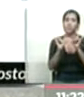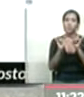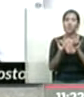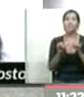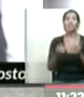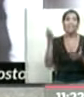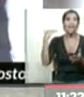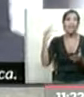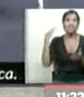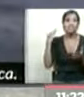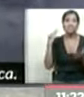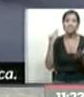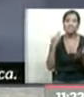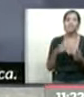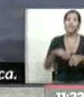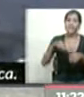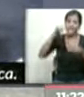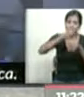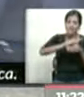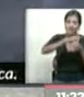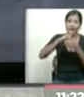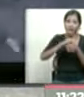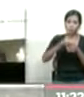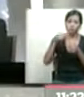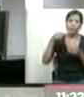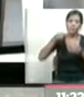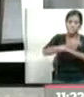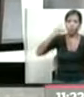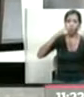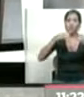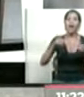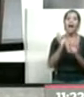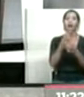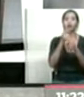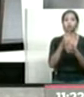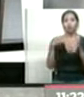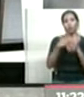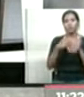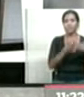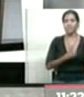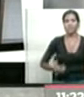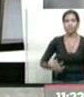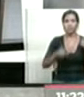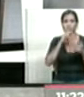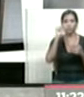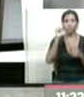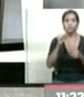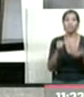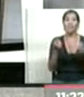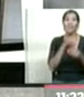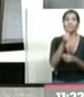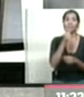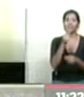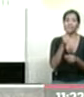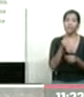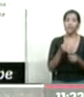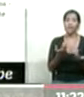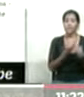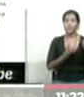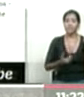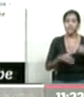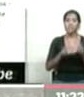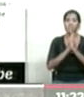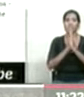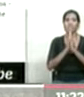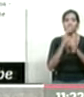del pasado mes de agosto contra el presidente de la República. En este sentido, la entrevista al presidente Juan Manuel Santos reseña.